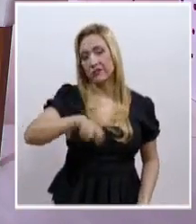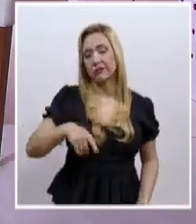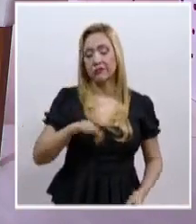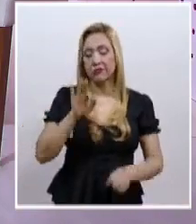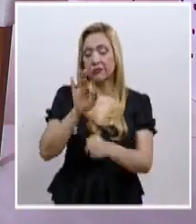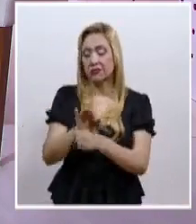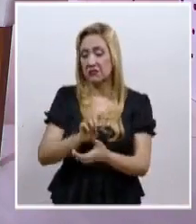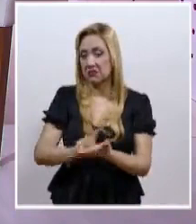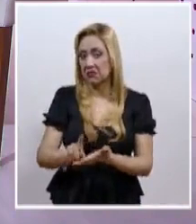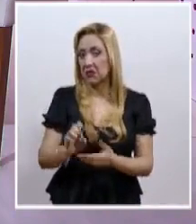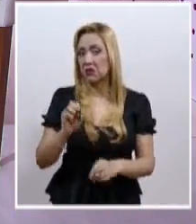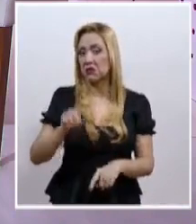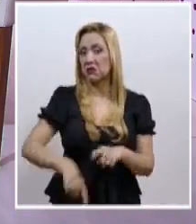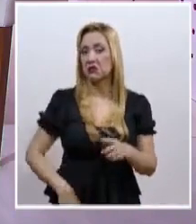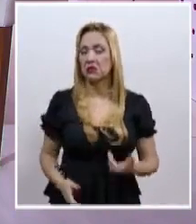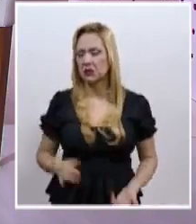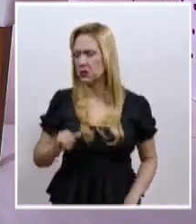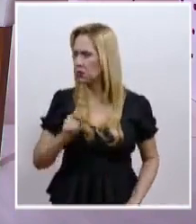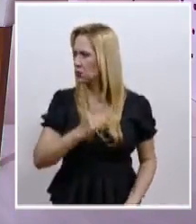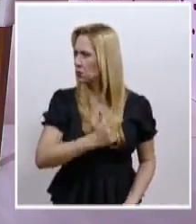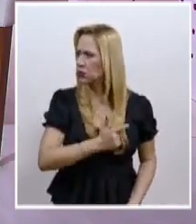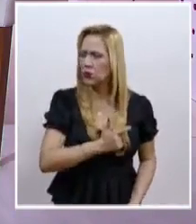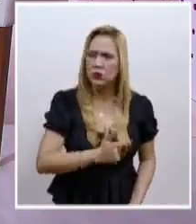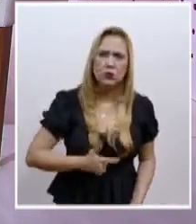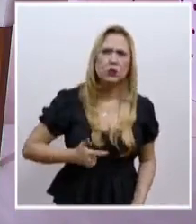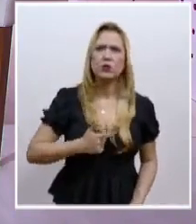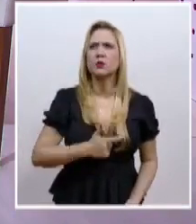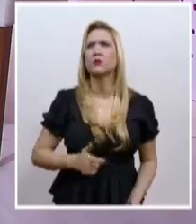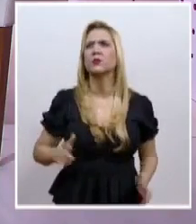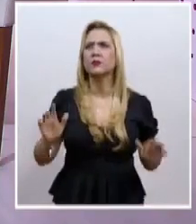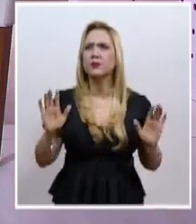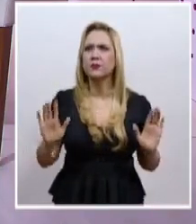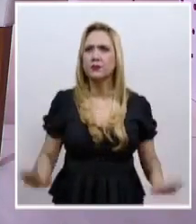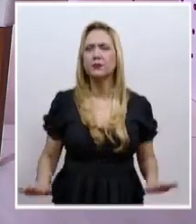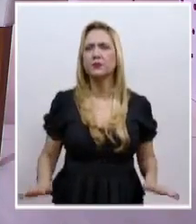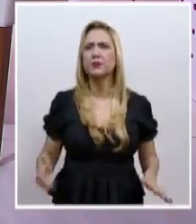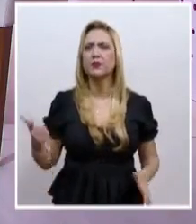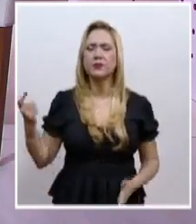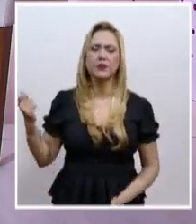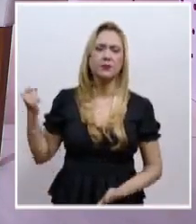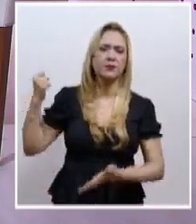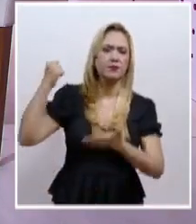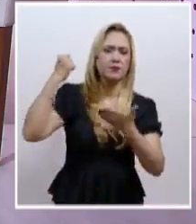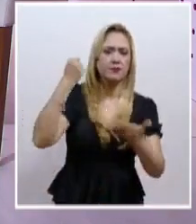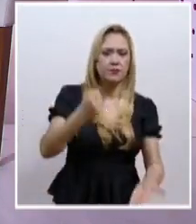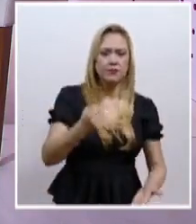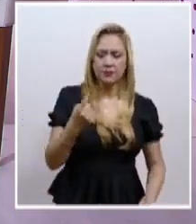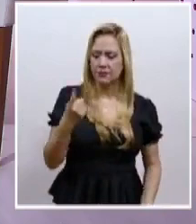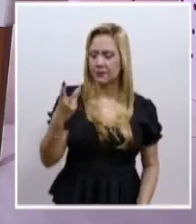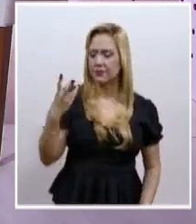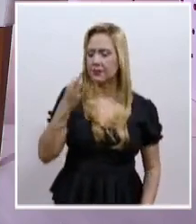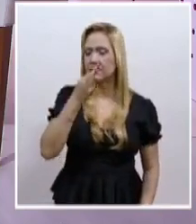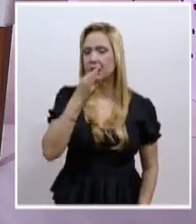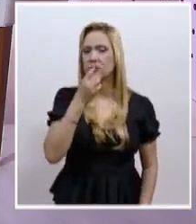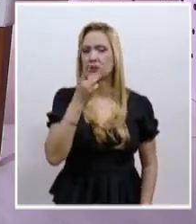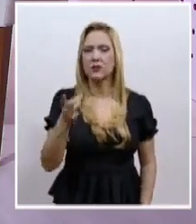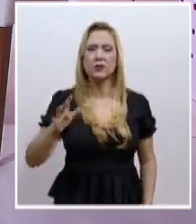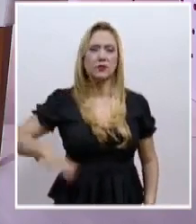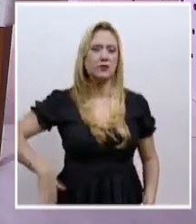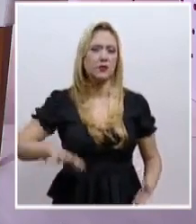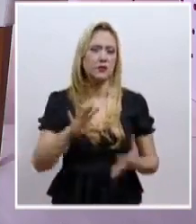protección de derechos? Con todo gusto, Roberto. Sí, mira, sabemos que el presupuesto, decíamos hace unos minutos, es